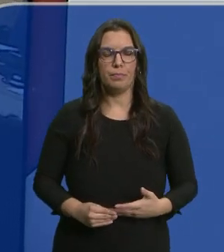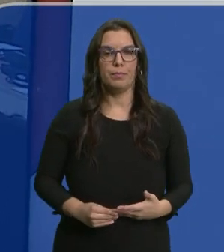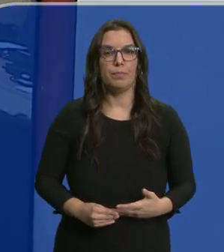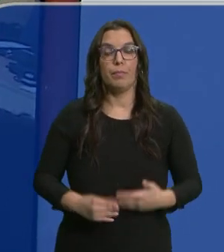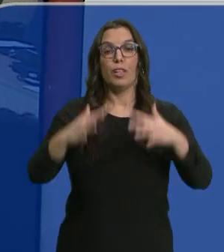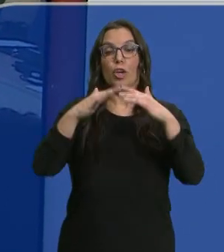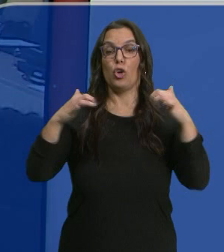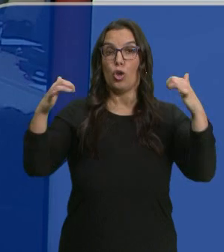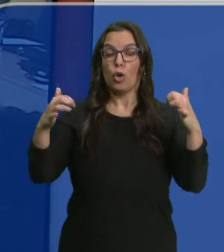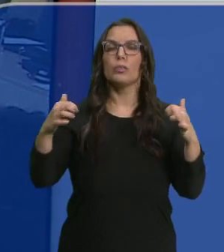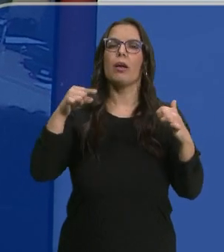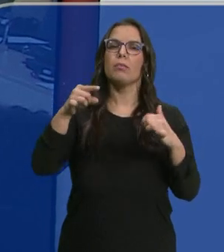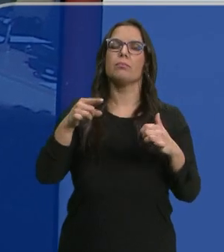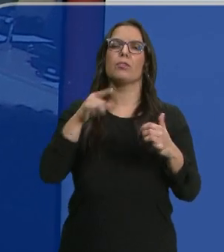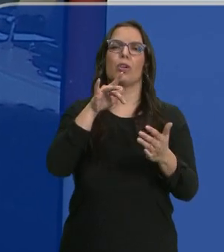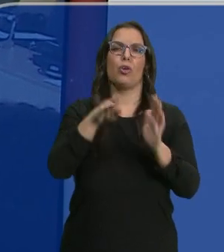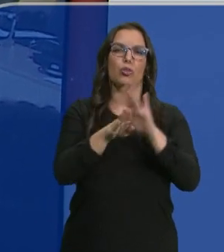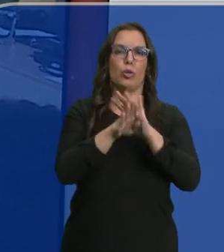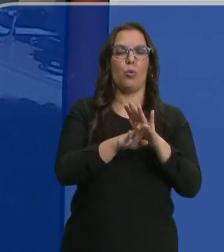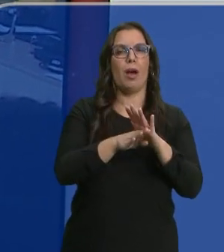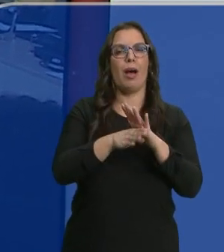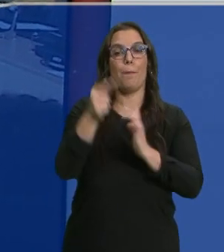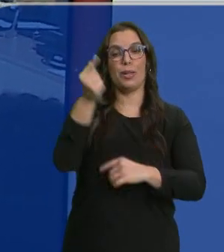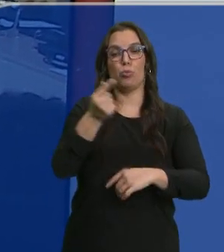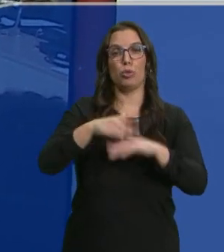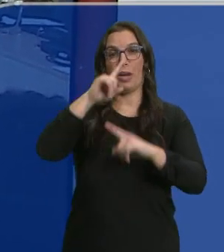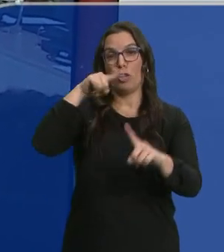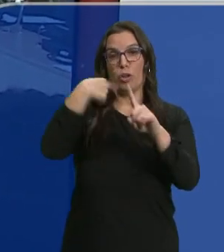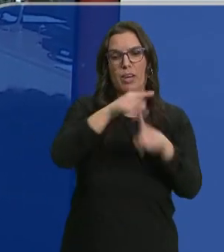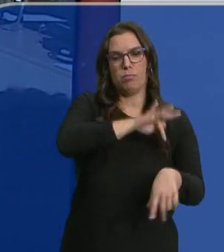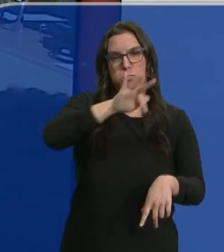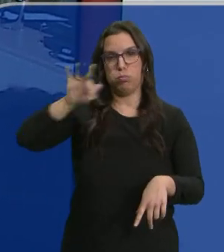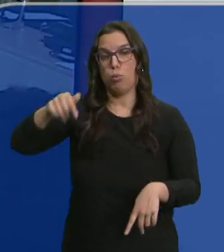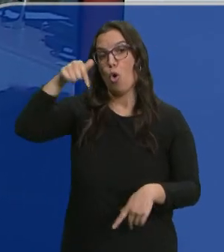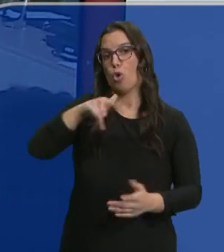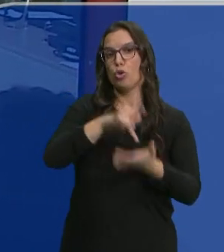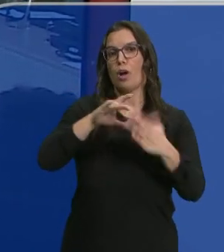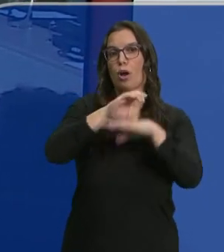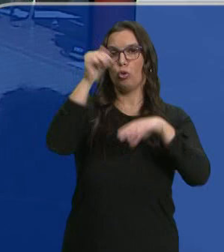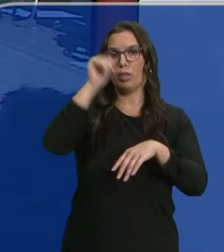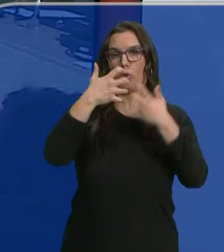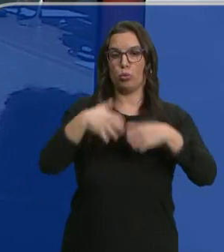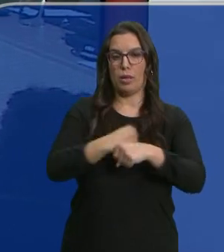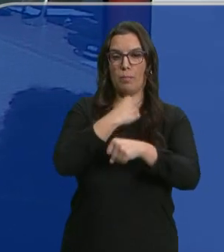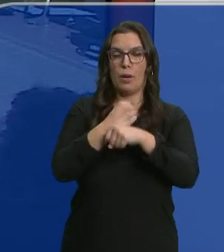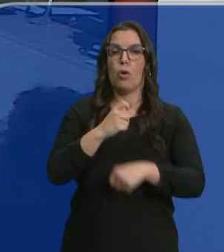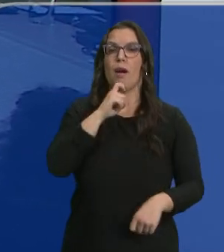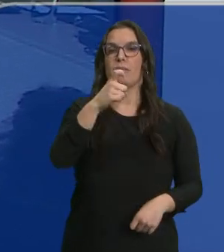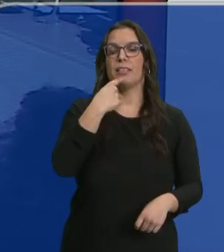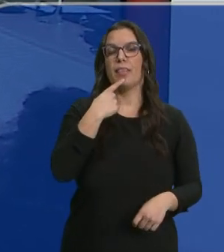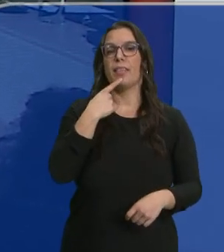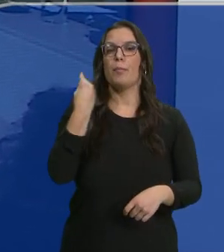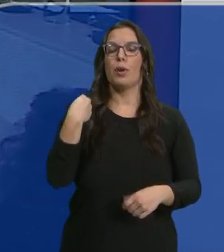Y en las Cortes continúan desgranándose las cuentas para el año que viene. Hoy el consejero de Industria y Empleo ha anunciado una tarifa cero para